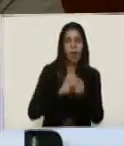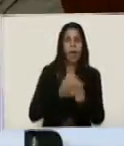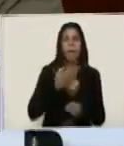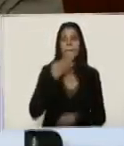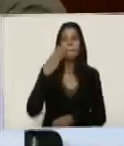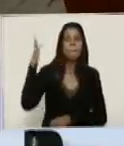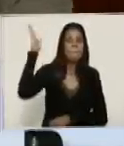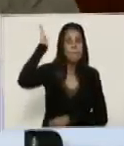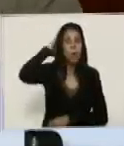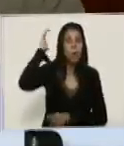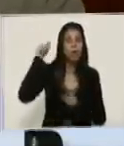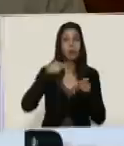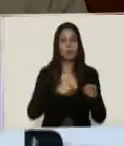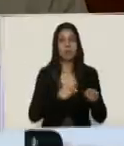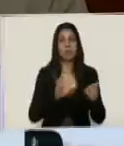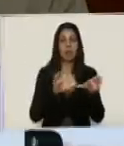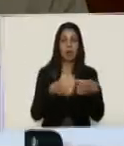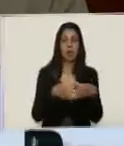Ellos están fingiendo